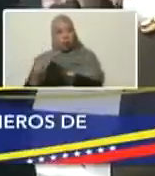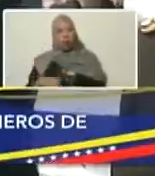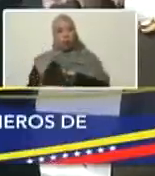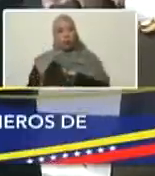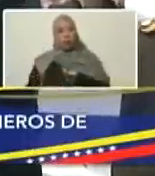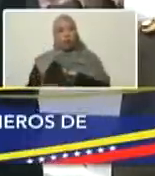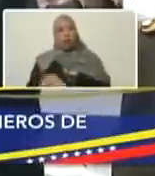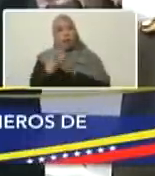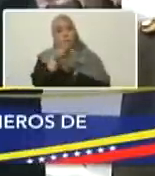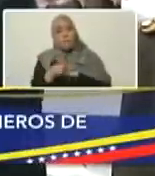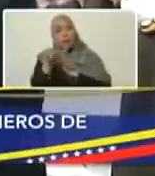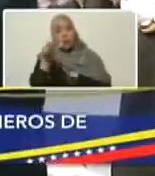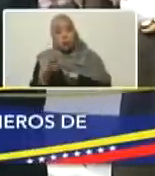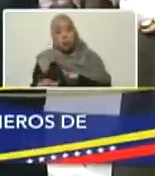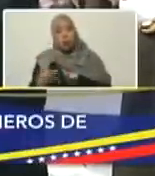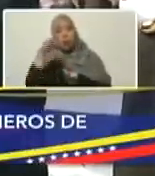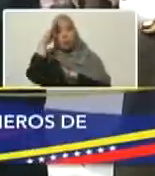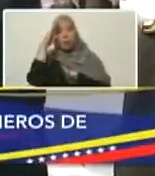oficiales